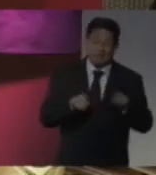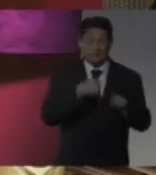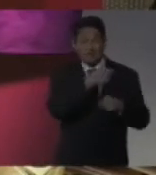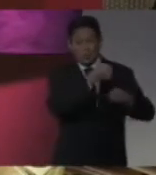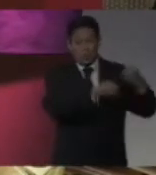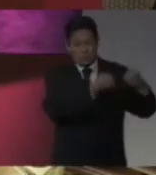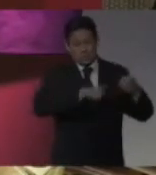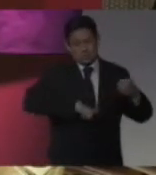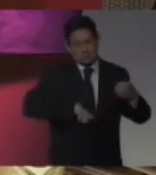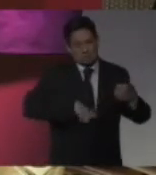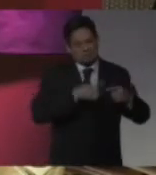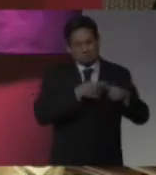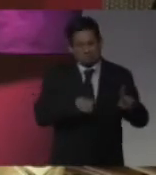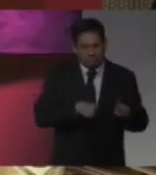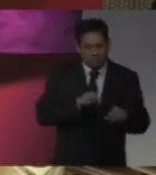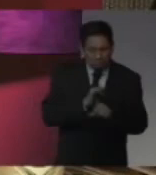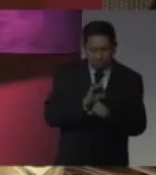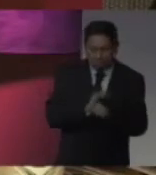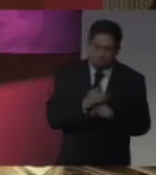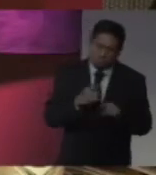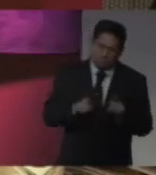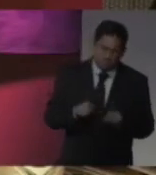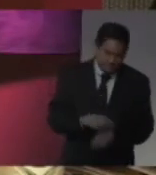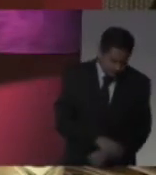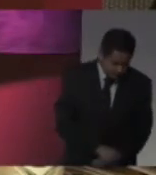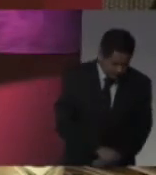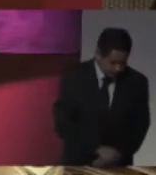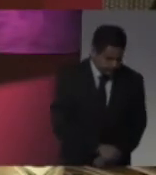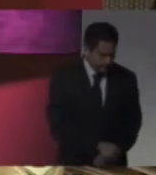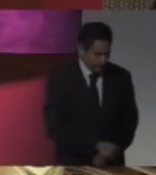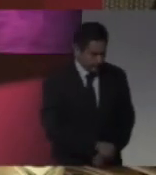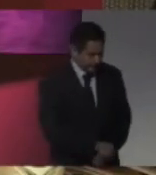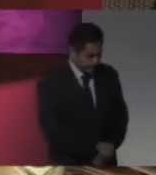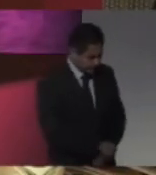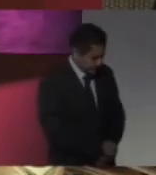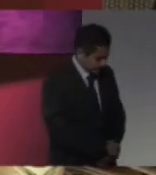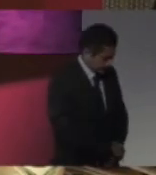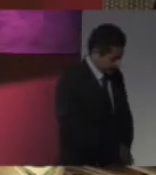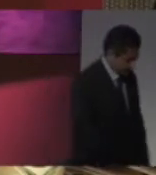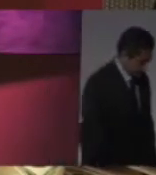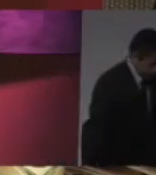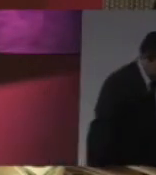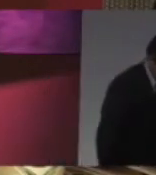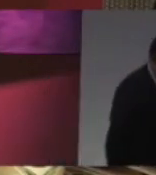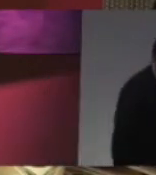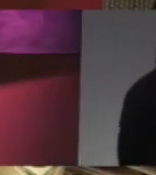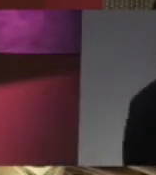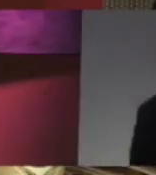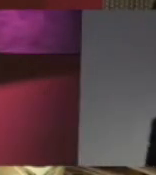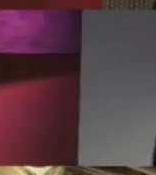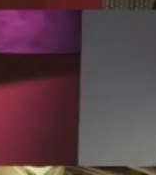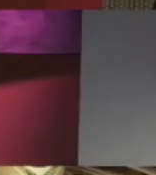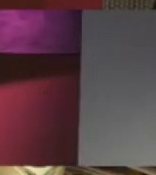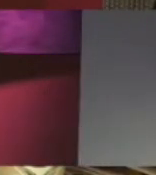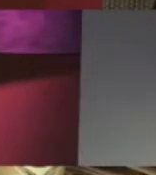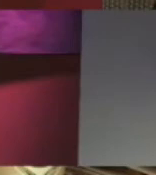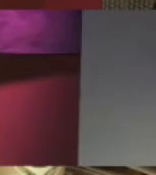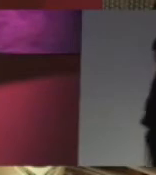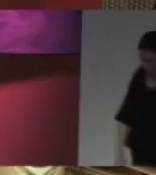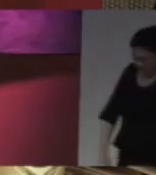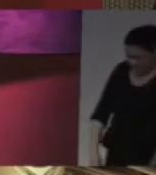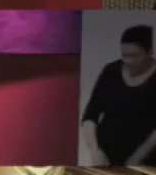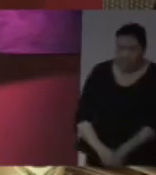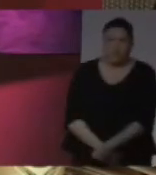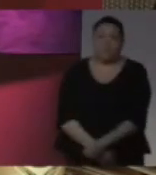estatales, o en la región de Nevaj también, donde ahí han ocurrido asuntos como, por ejemplo, que aparezca una granada